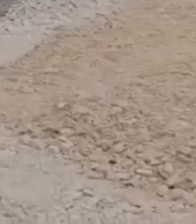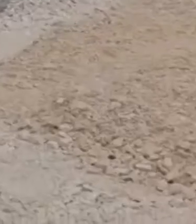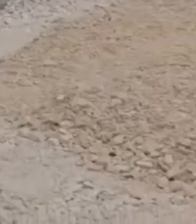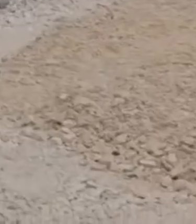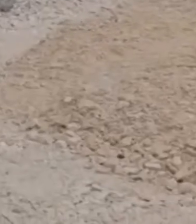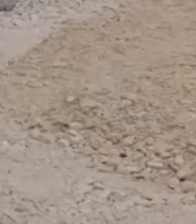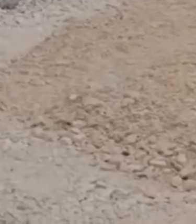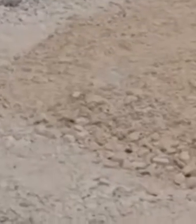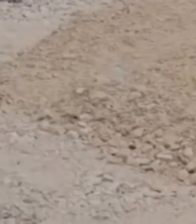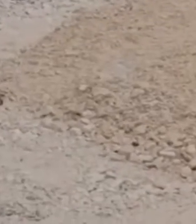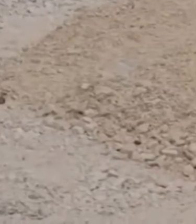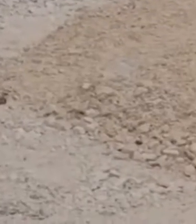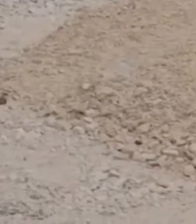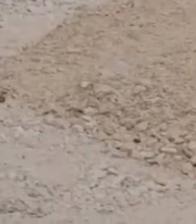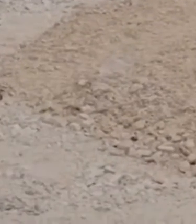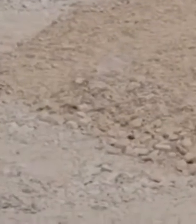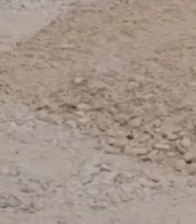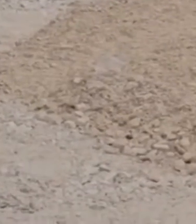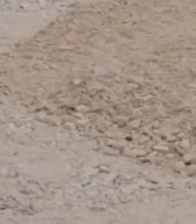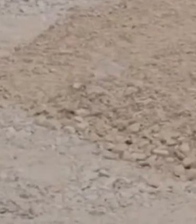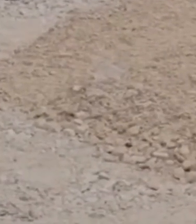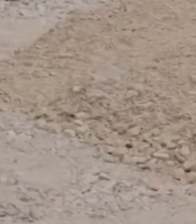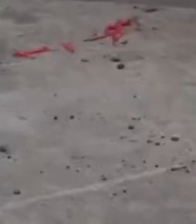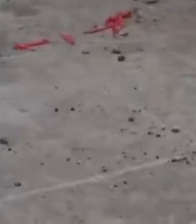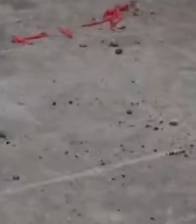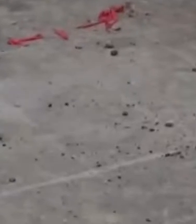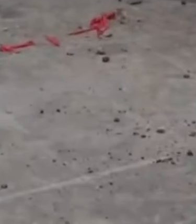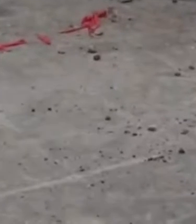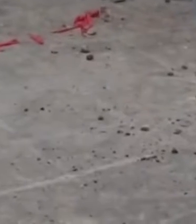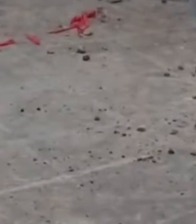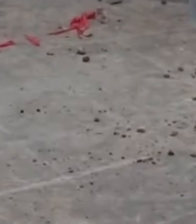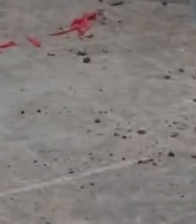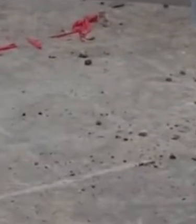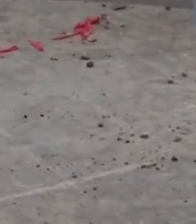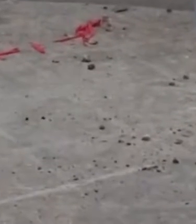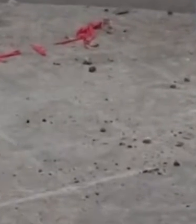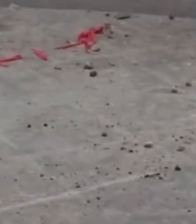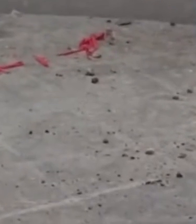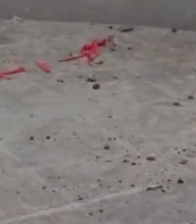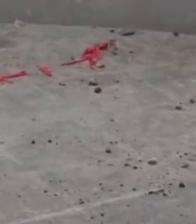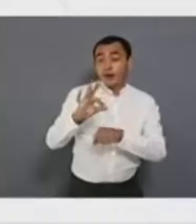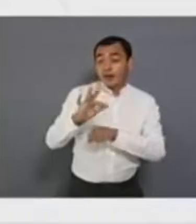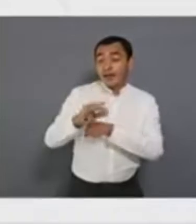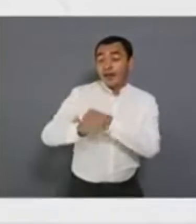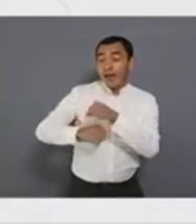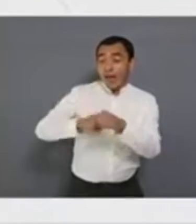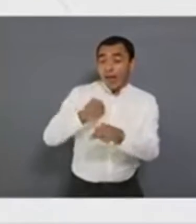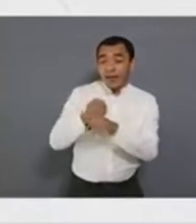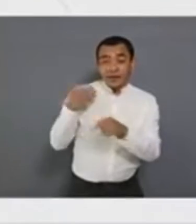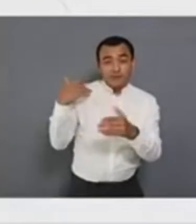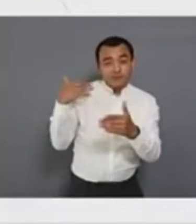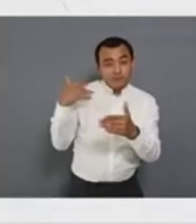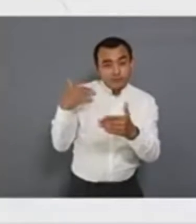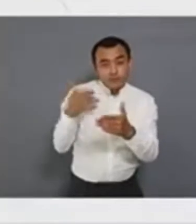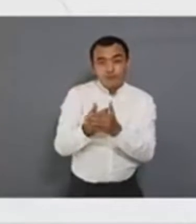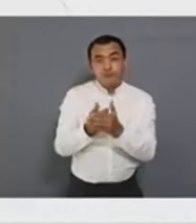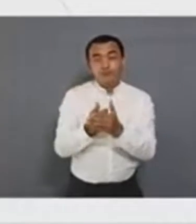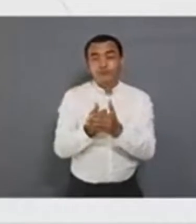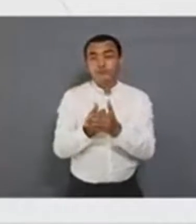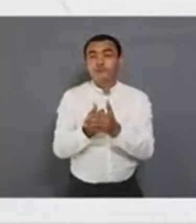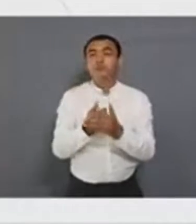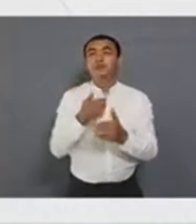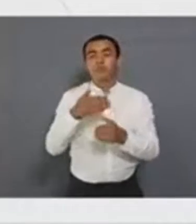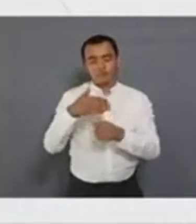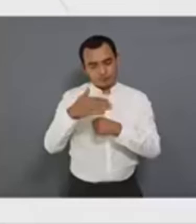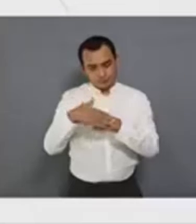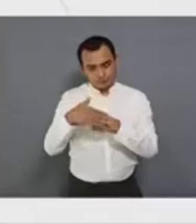Hipólito Rodríguez aseguró que su gobierno llevó obra real y no lujos. obra pública, como ustedes